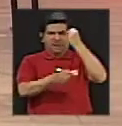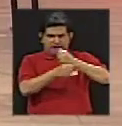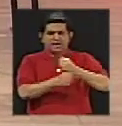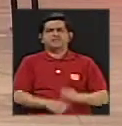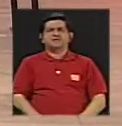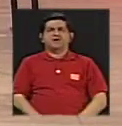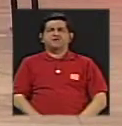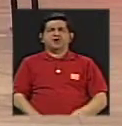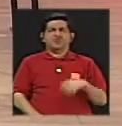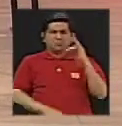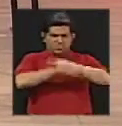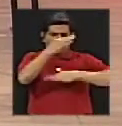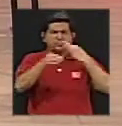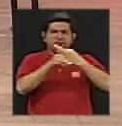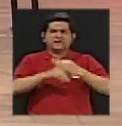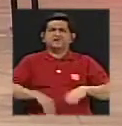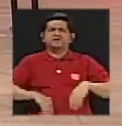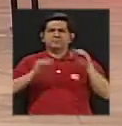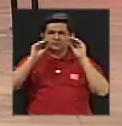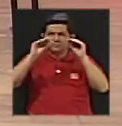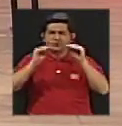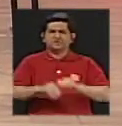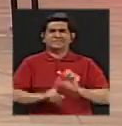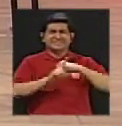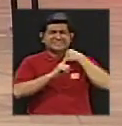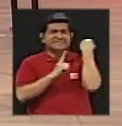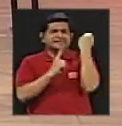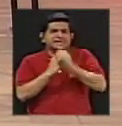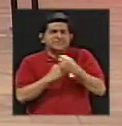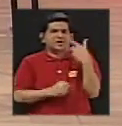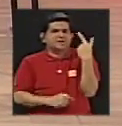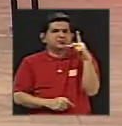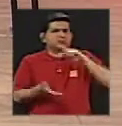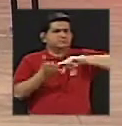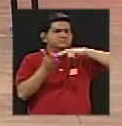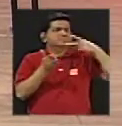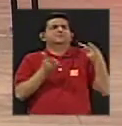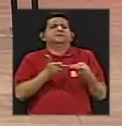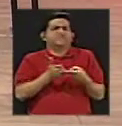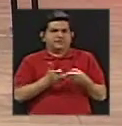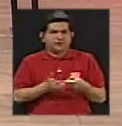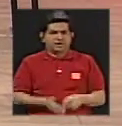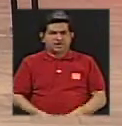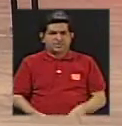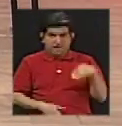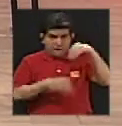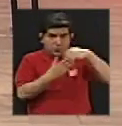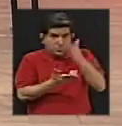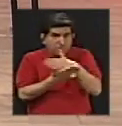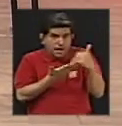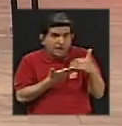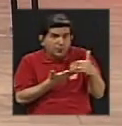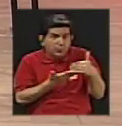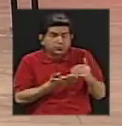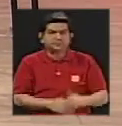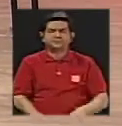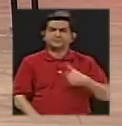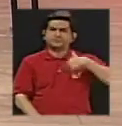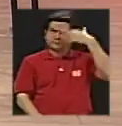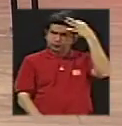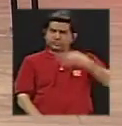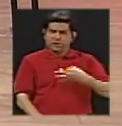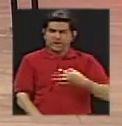académico, esta situación, ¿qué riesgos implica? ¿Si implica algunos riesgos? Bueno, yo creo